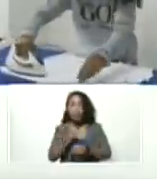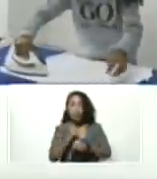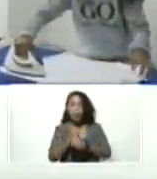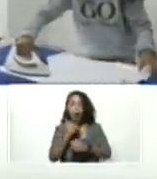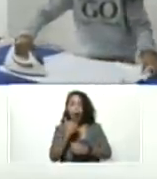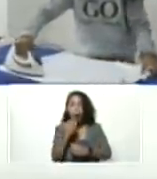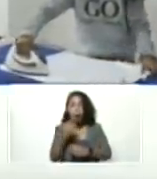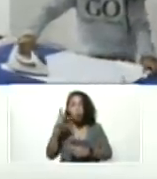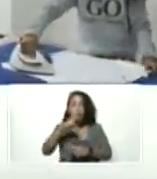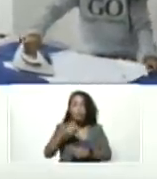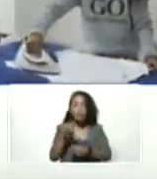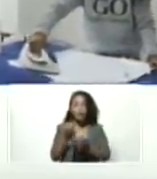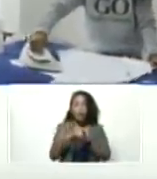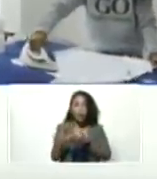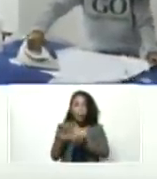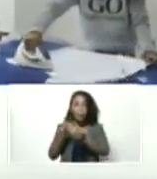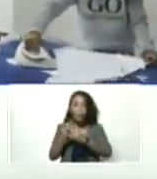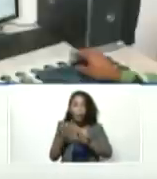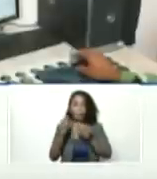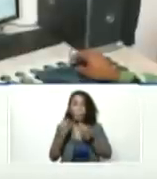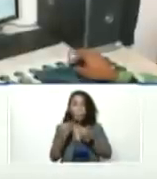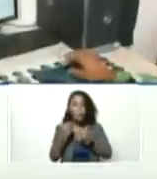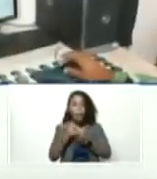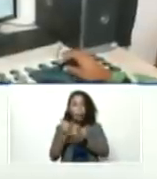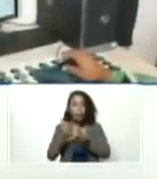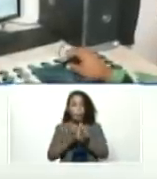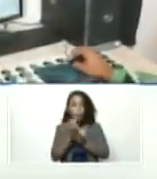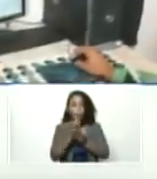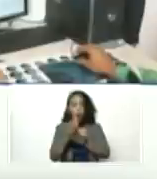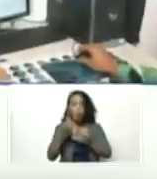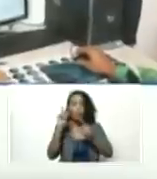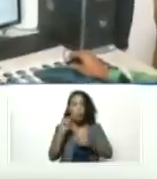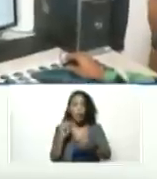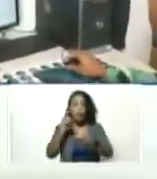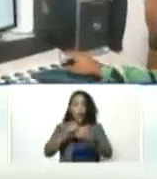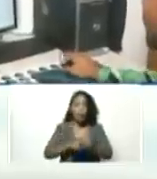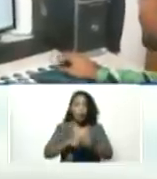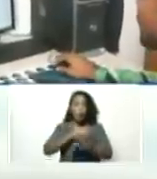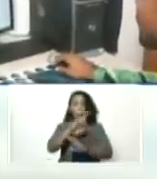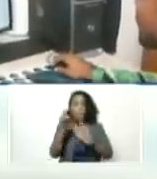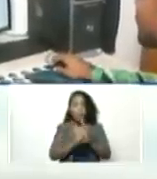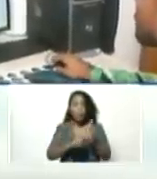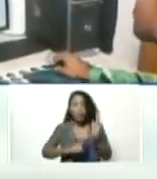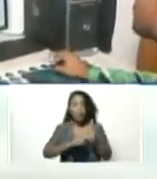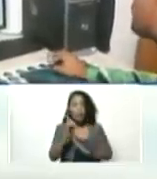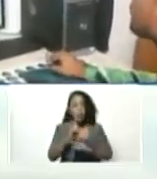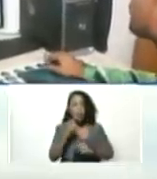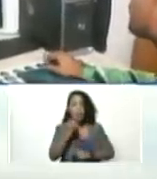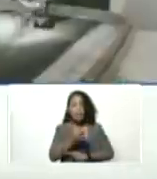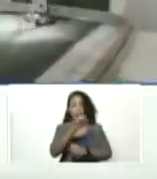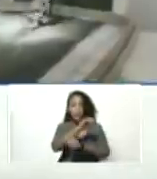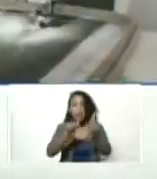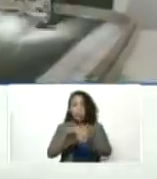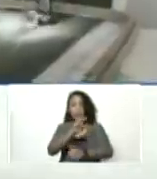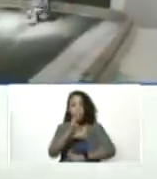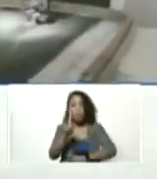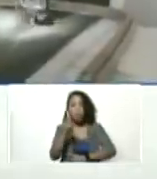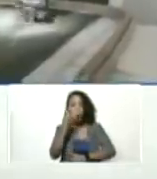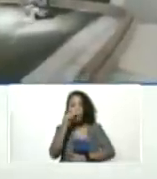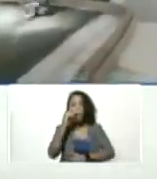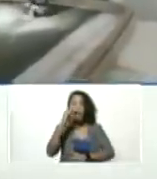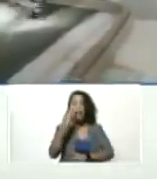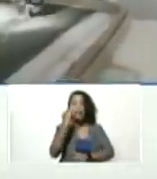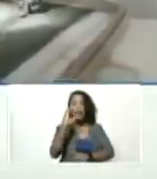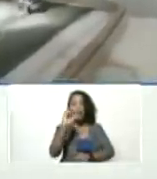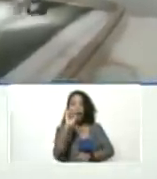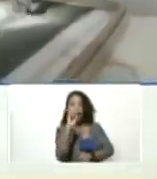También creó el registro nacional que está en pleno desarrollo, nos decía el viceministro Ricardo Sánchez,